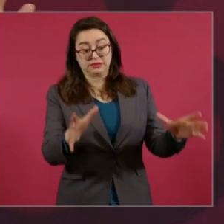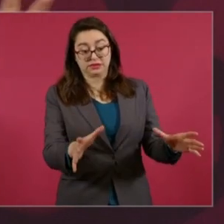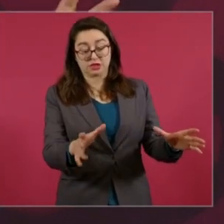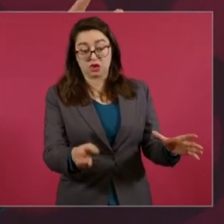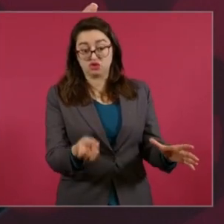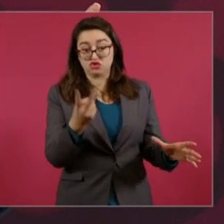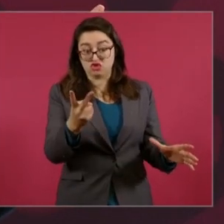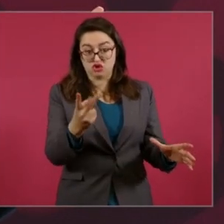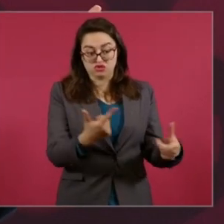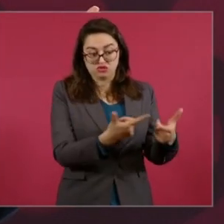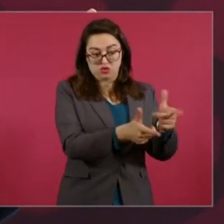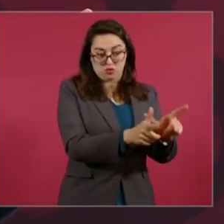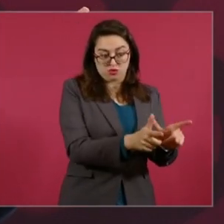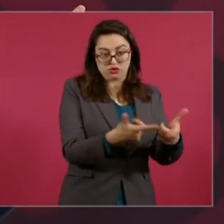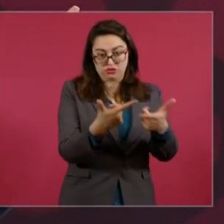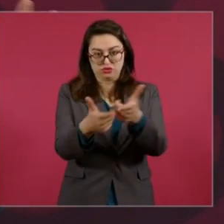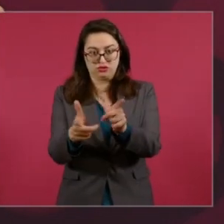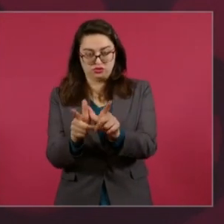agrupaciones